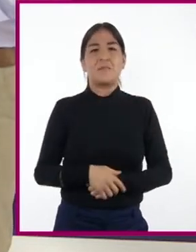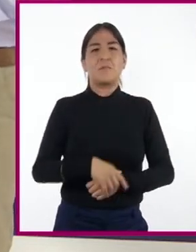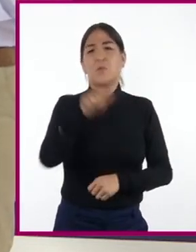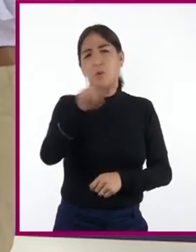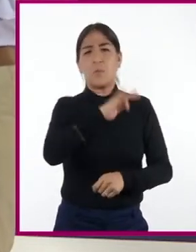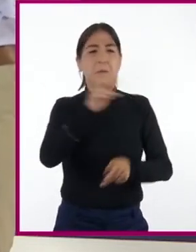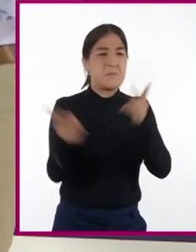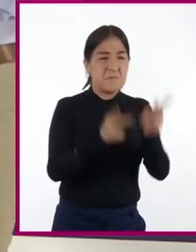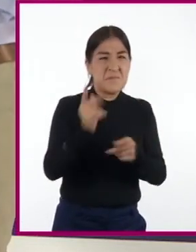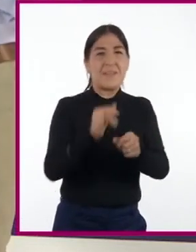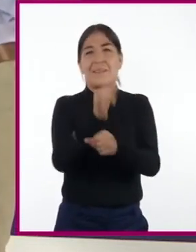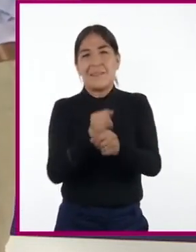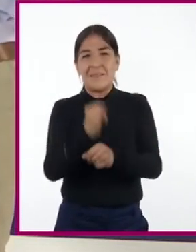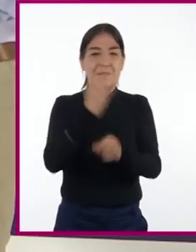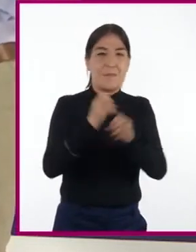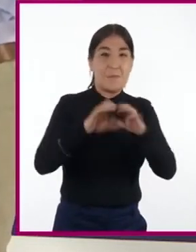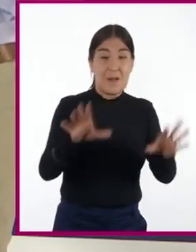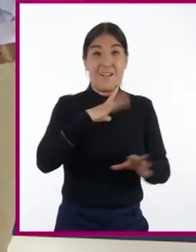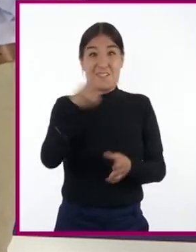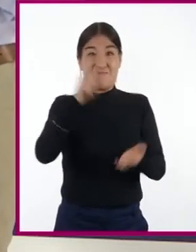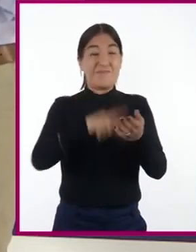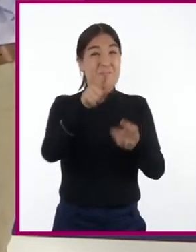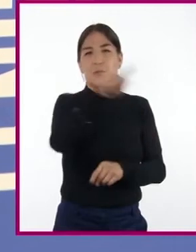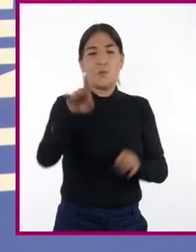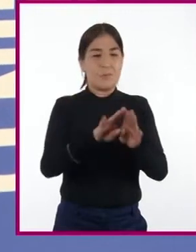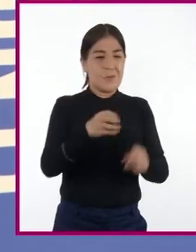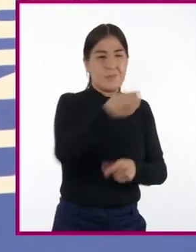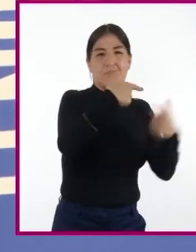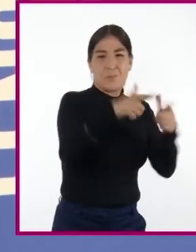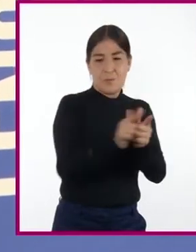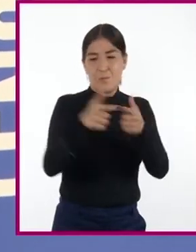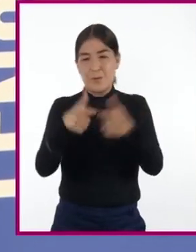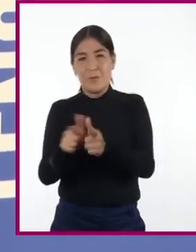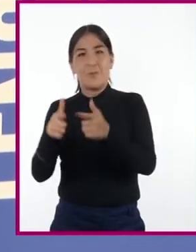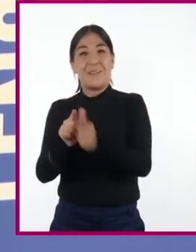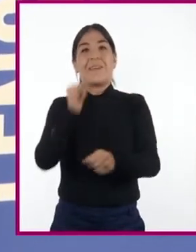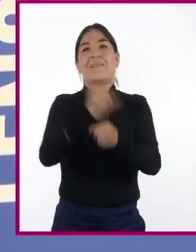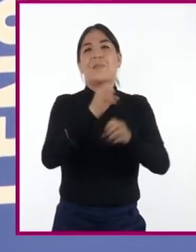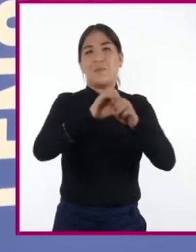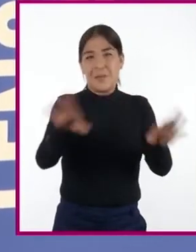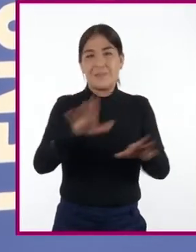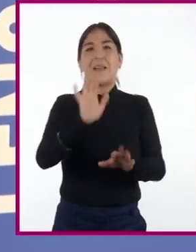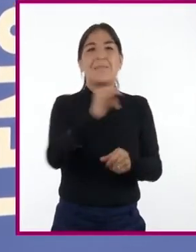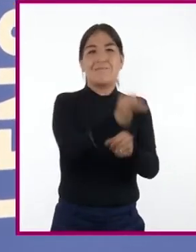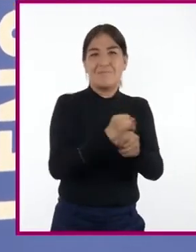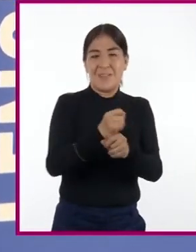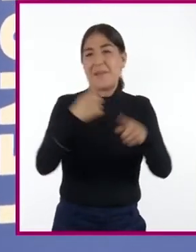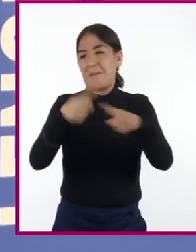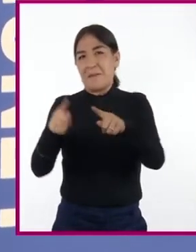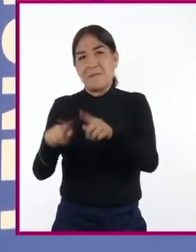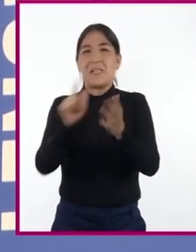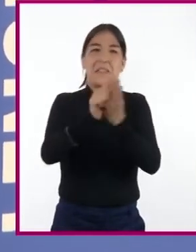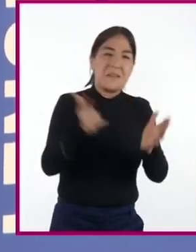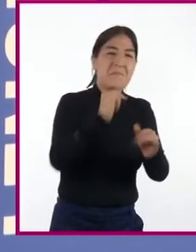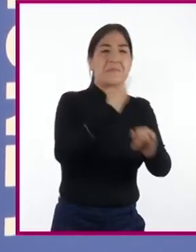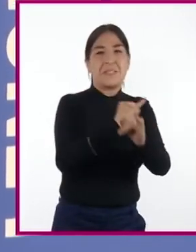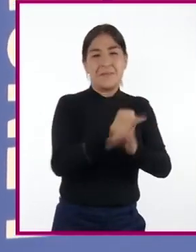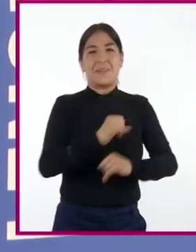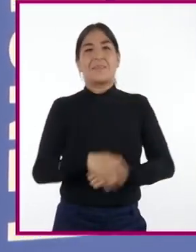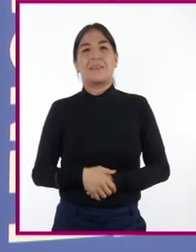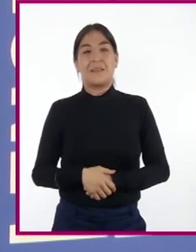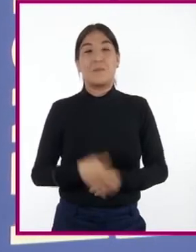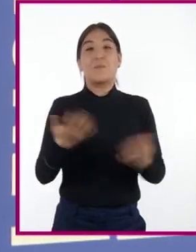fuentes informativas y tienes mucha información que quieres clasificar y organizar o mostrar de una forma